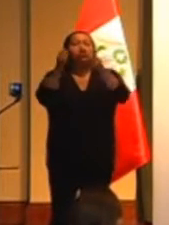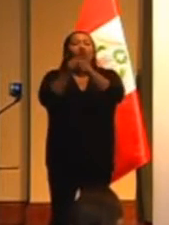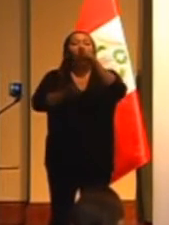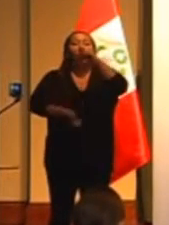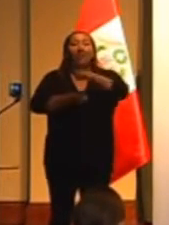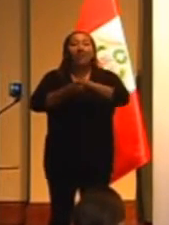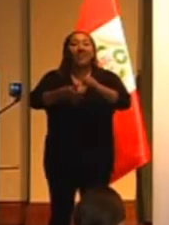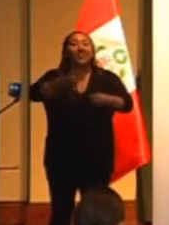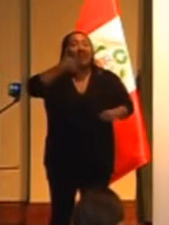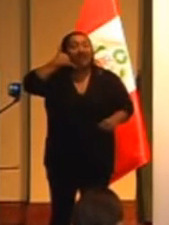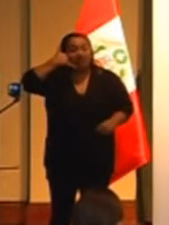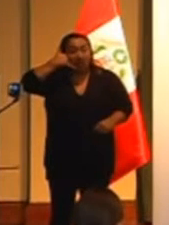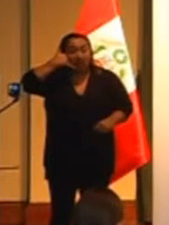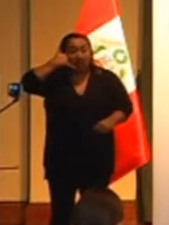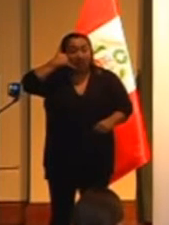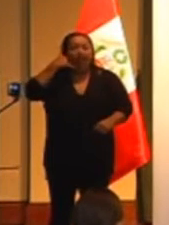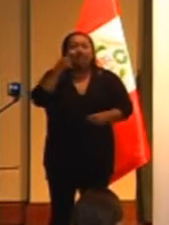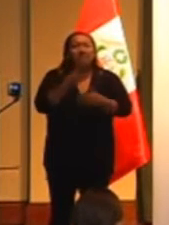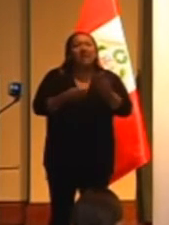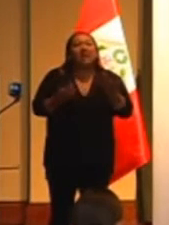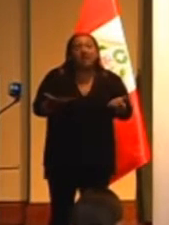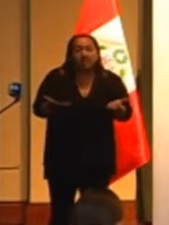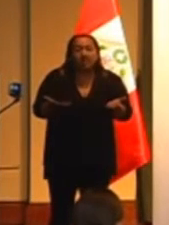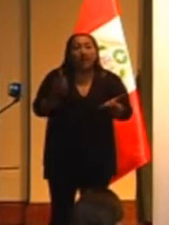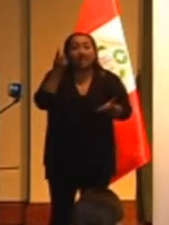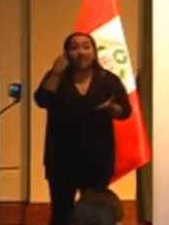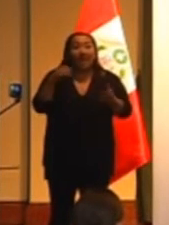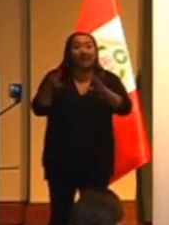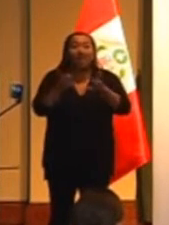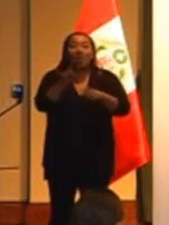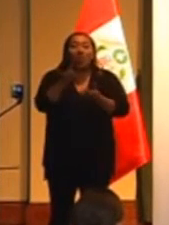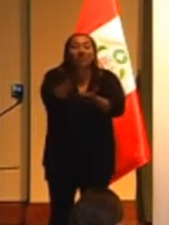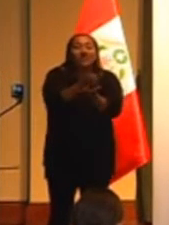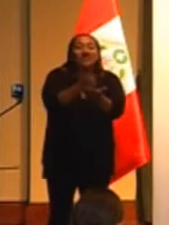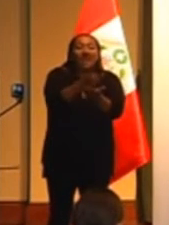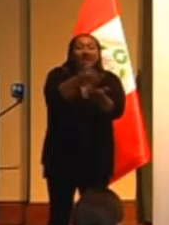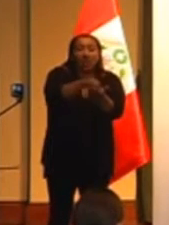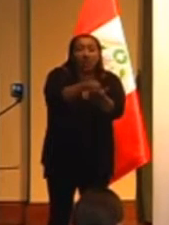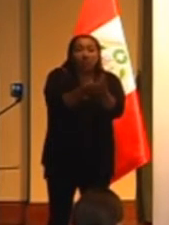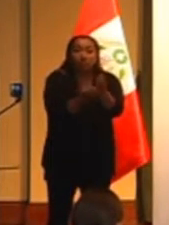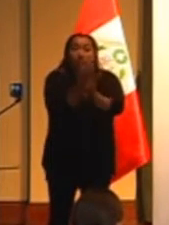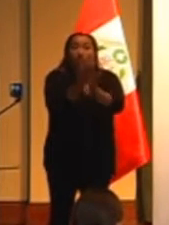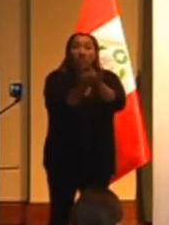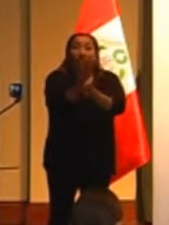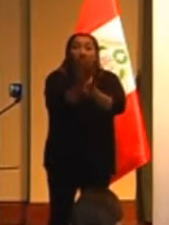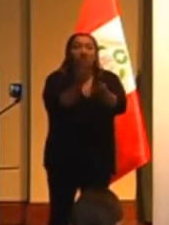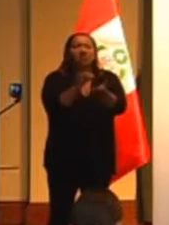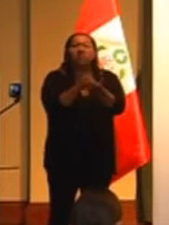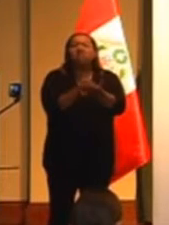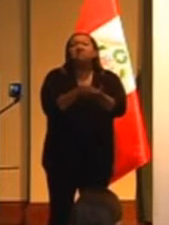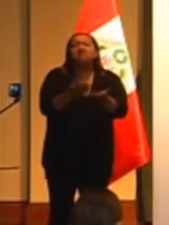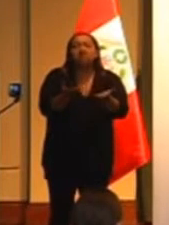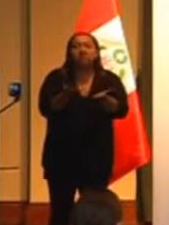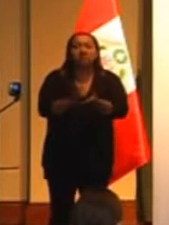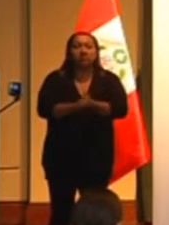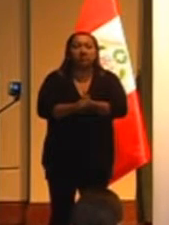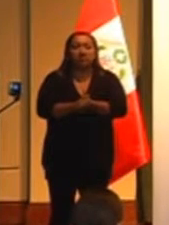con Telefónica para hacer un centro de innovación o de incubación